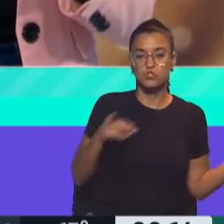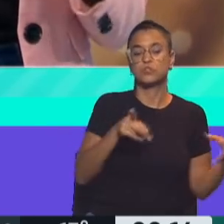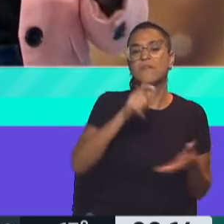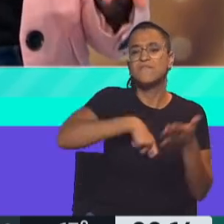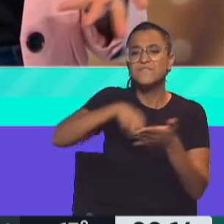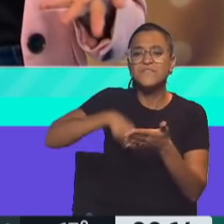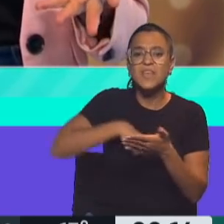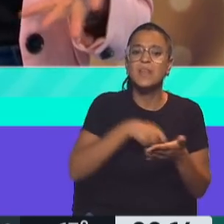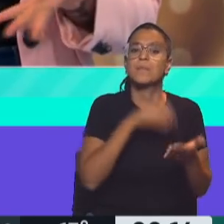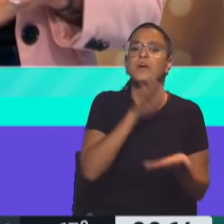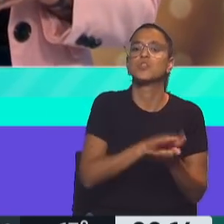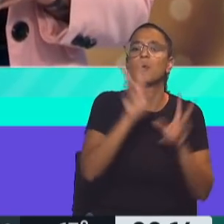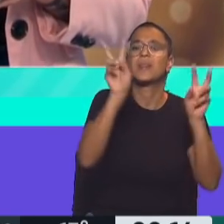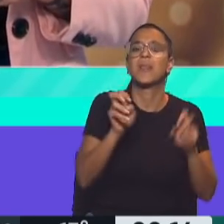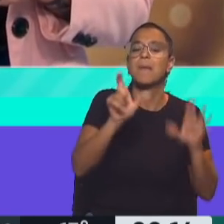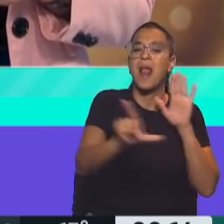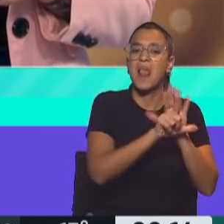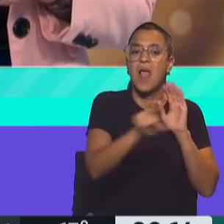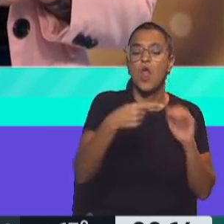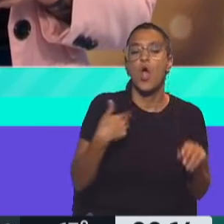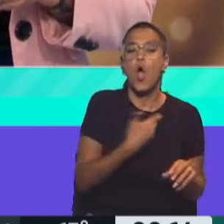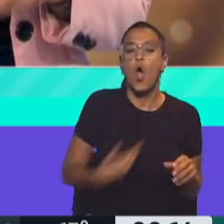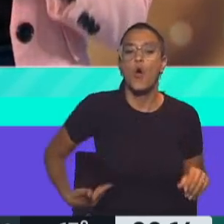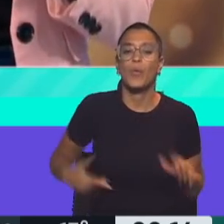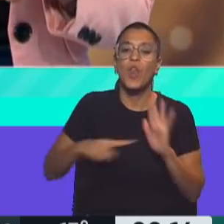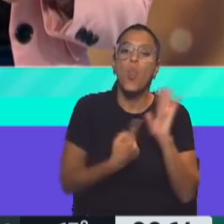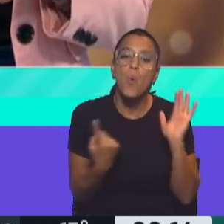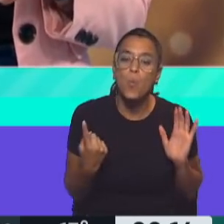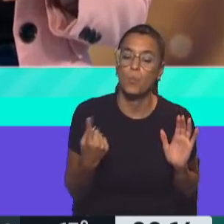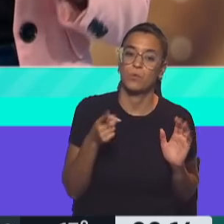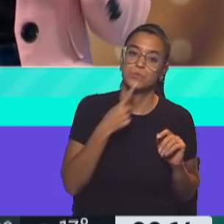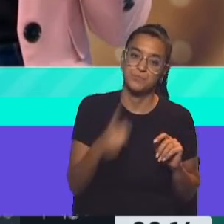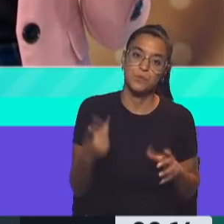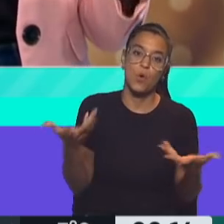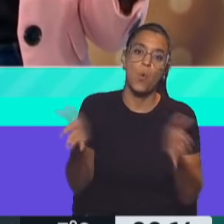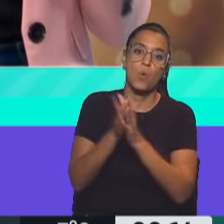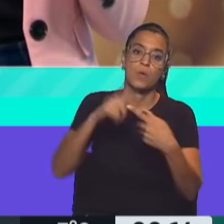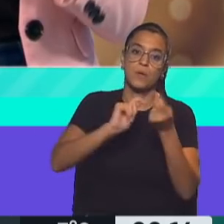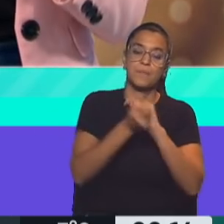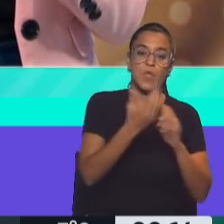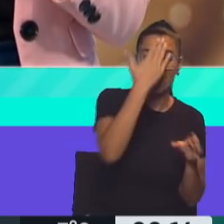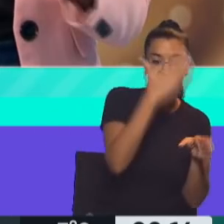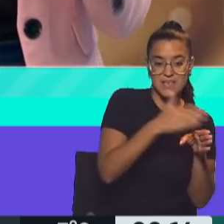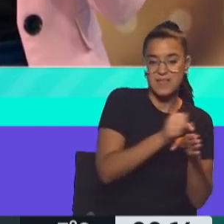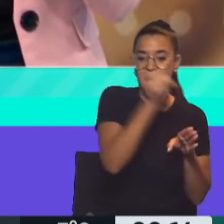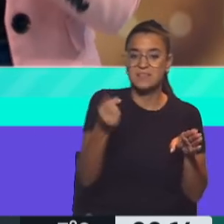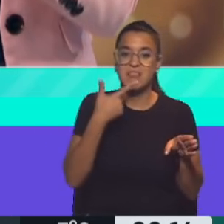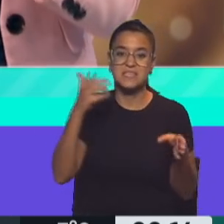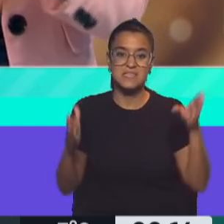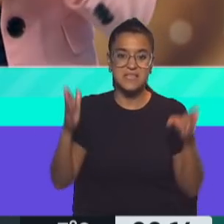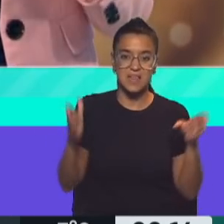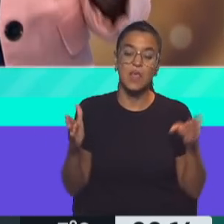todos los aspectos legales de el gobierno de la provincia de buenos aires- de juntos por el cambio entre 2015 y 2017